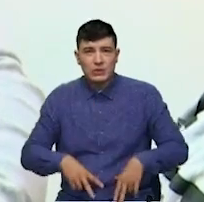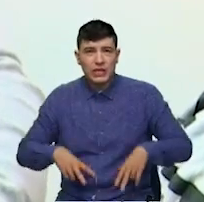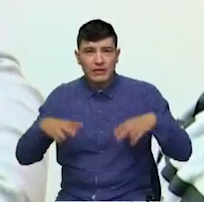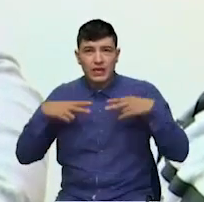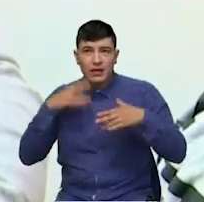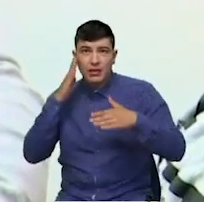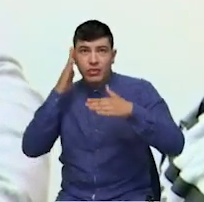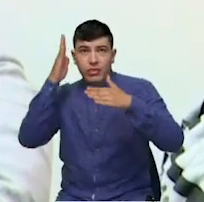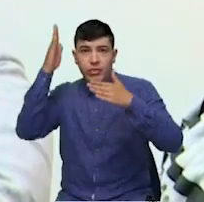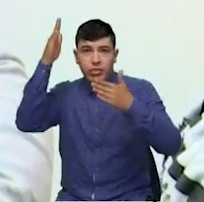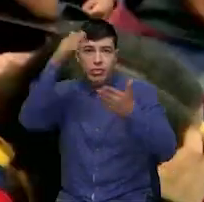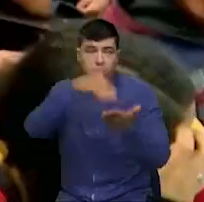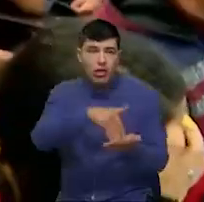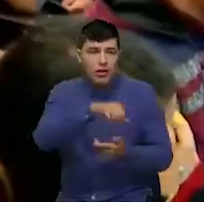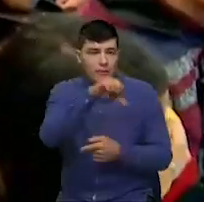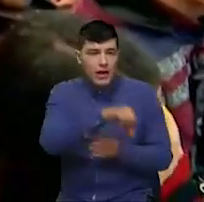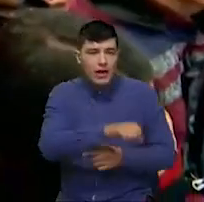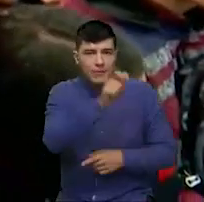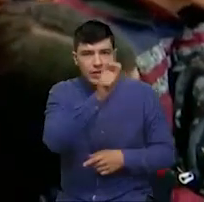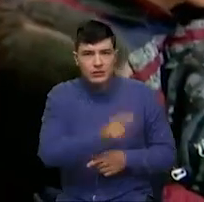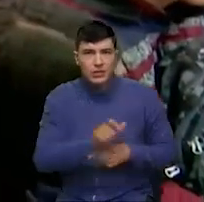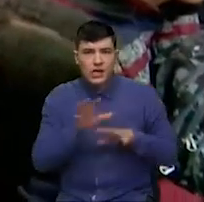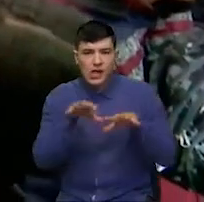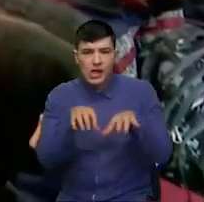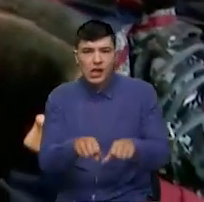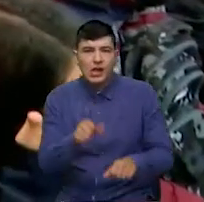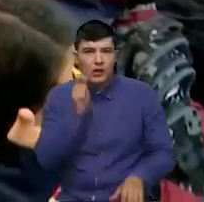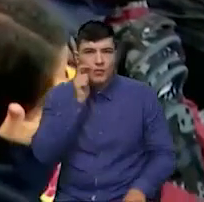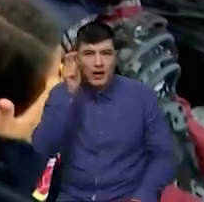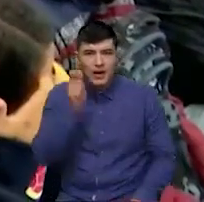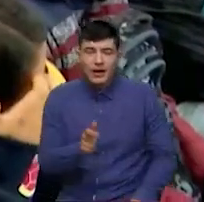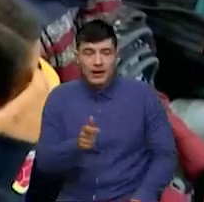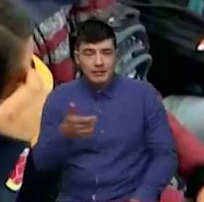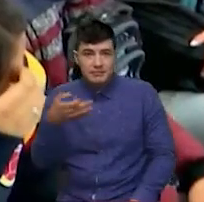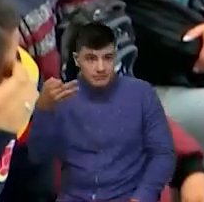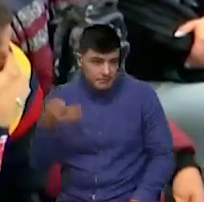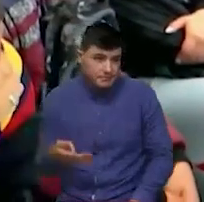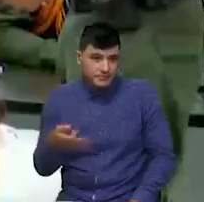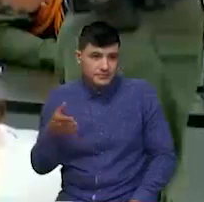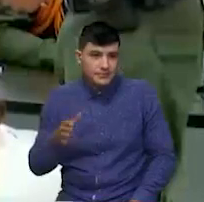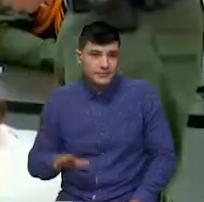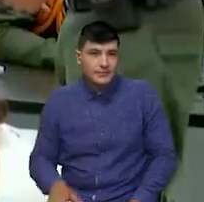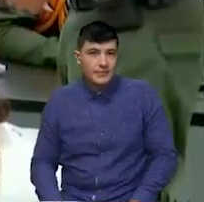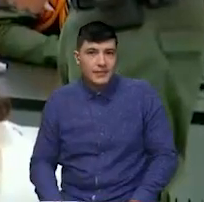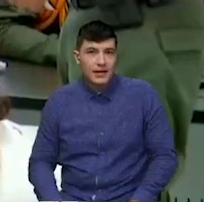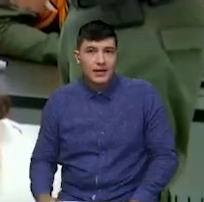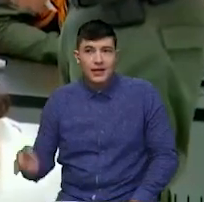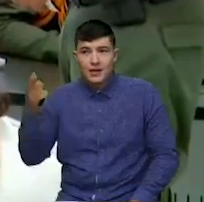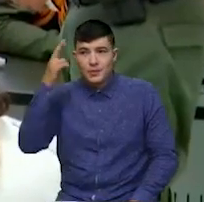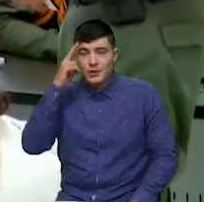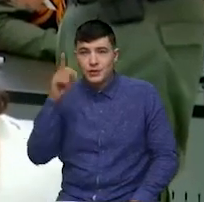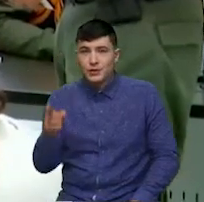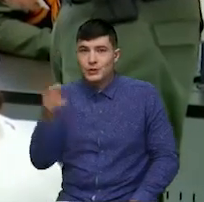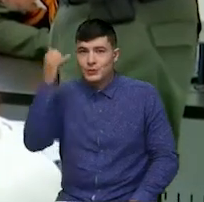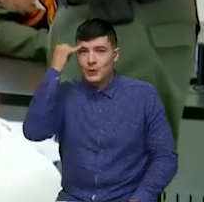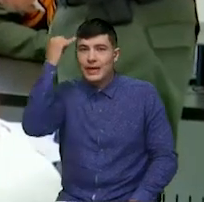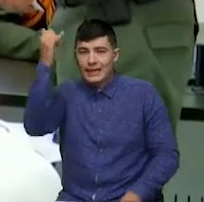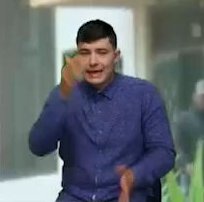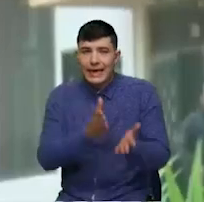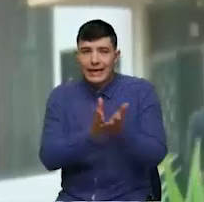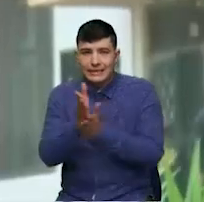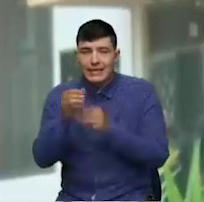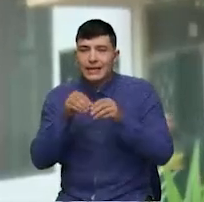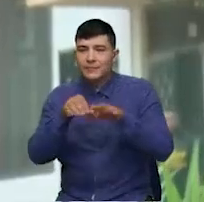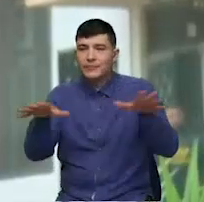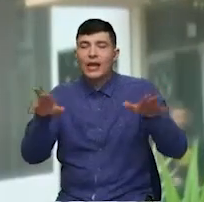a ser una mala persona, a la degradación del ser humano literalmente. Pues esta iniciativa se va a seguir replicando en